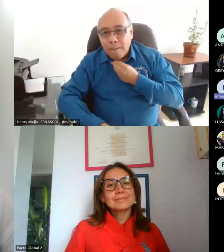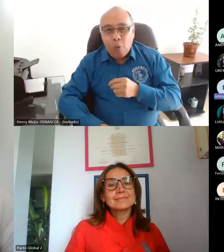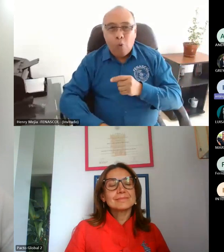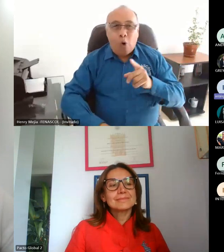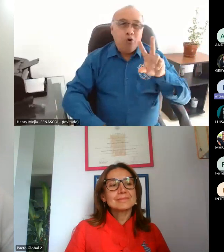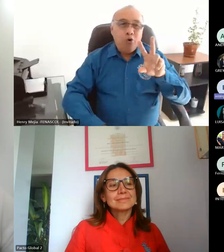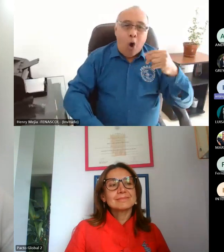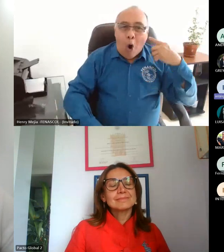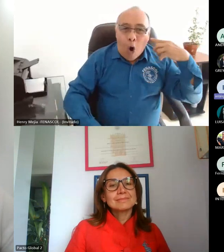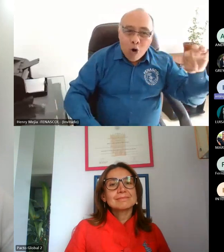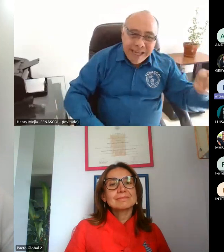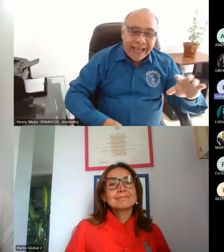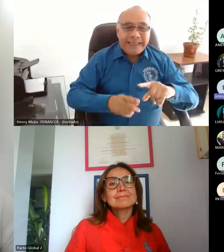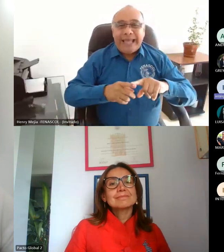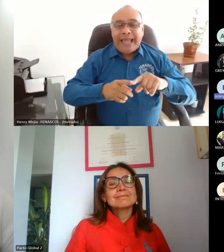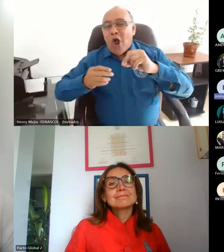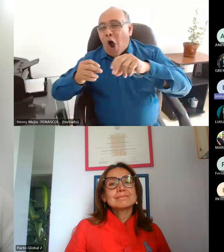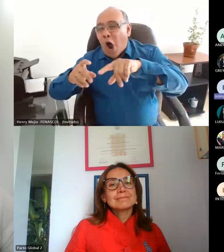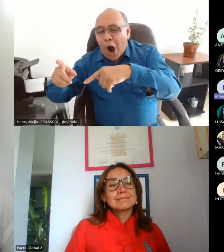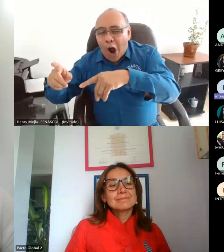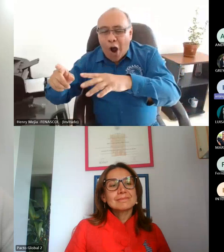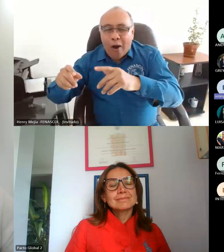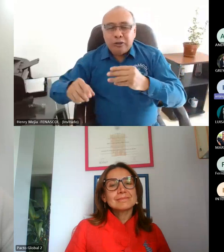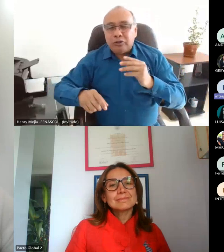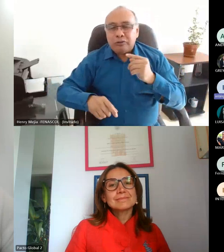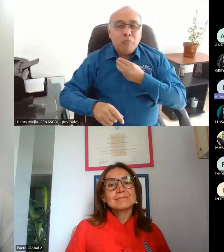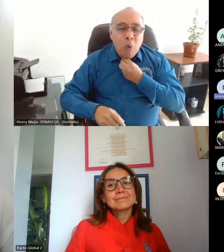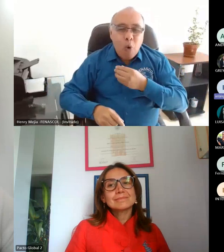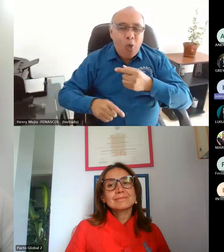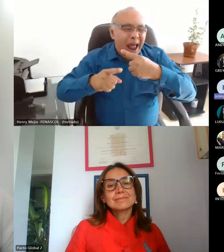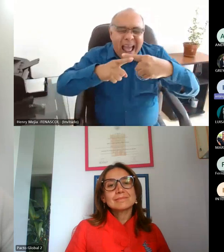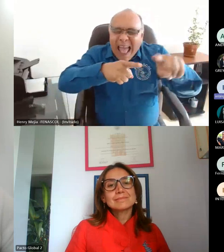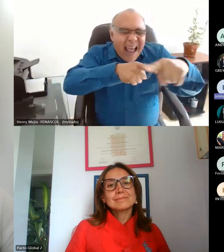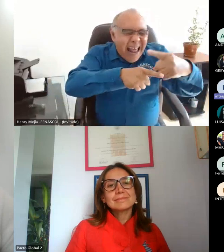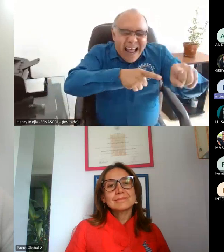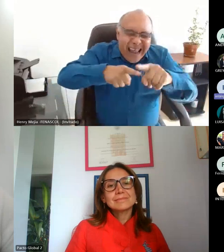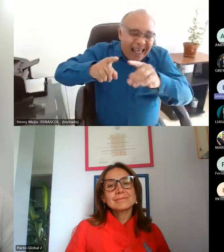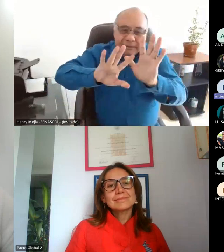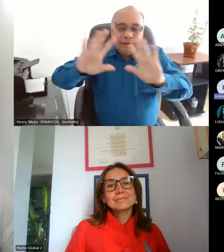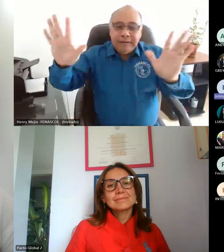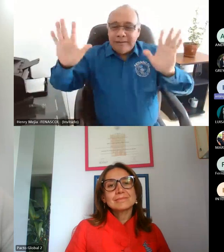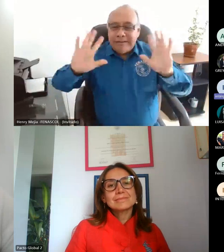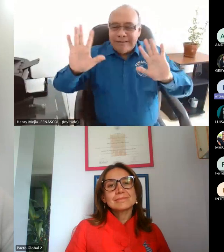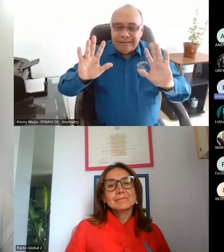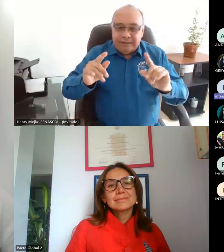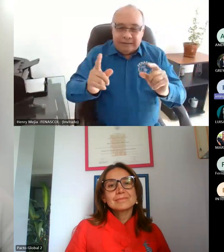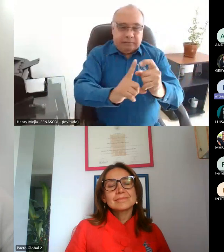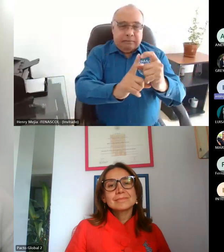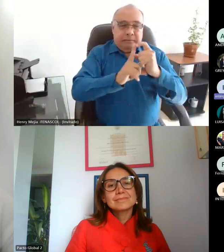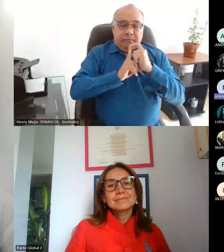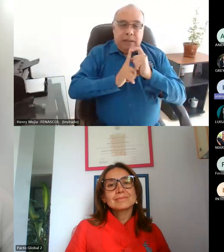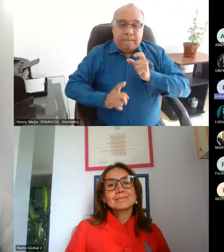reconocer que Eh pues tenemos que a partir de la idea de que somos personas sordas y ya punto No otros